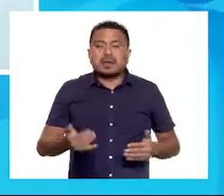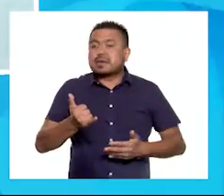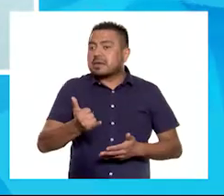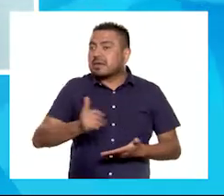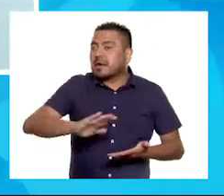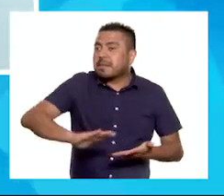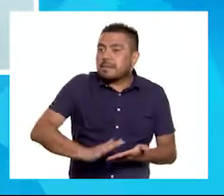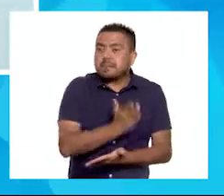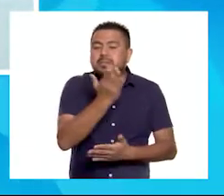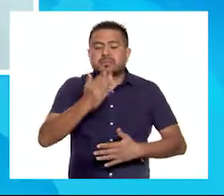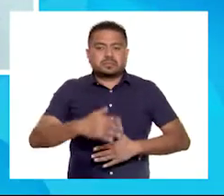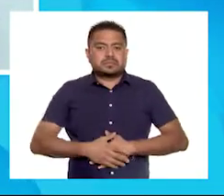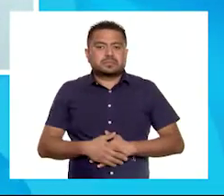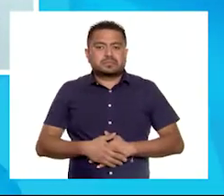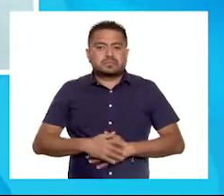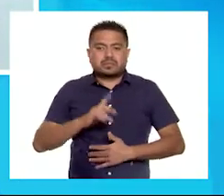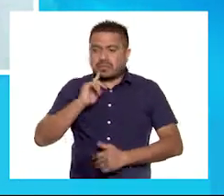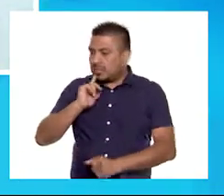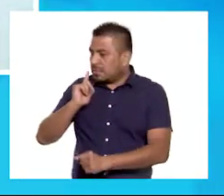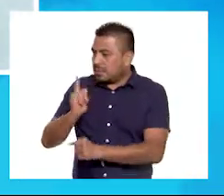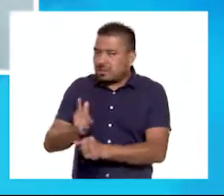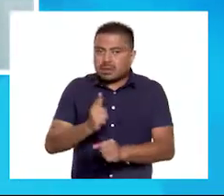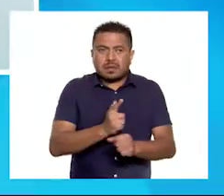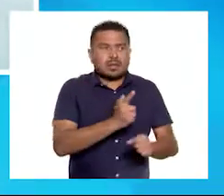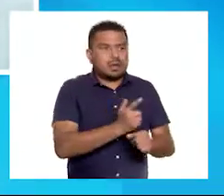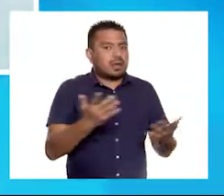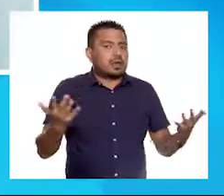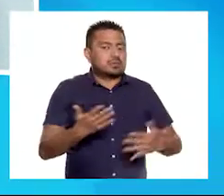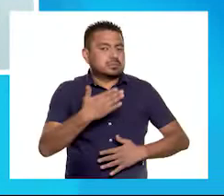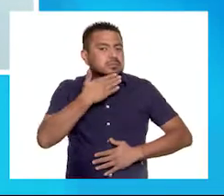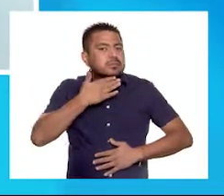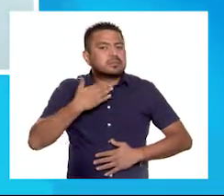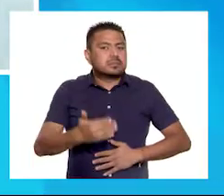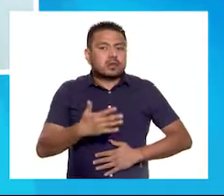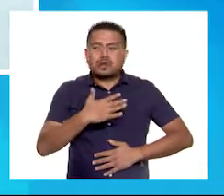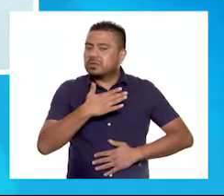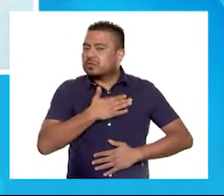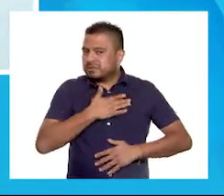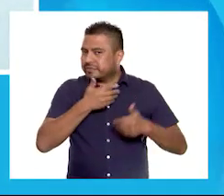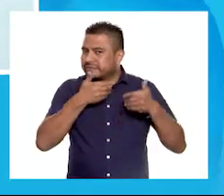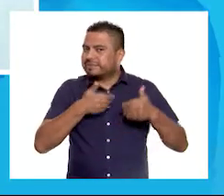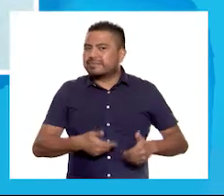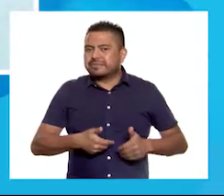y vi que no hice lo correcto.